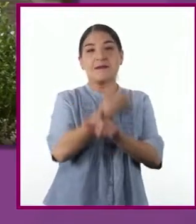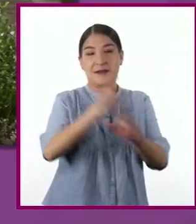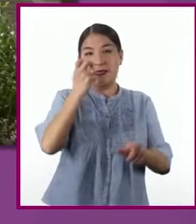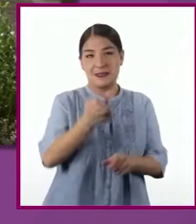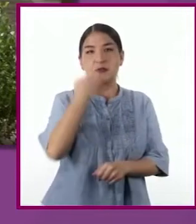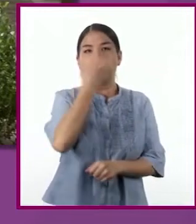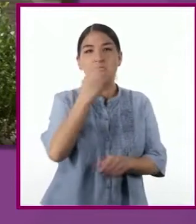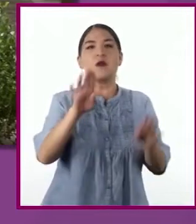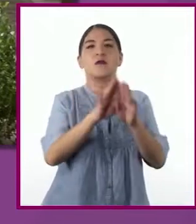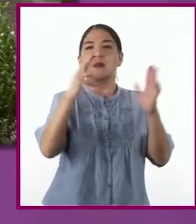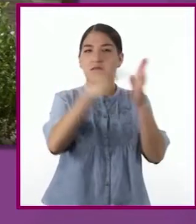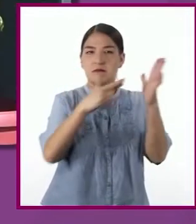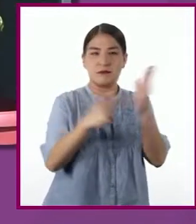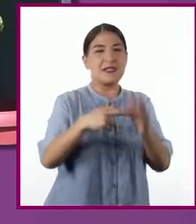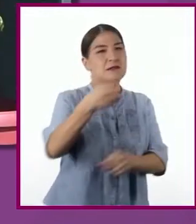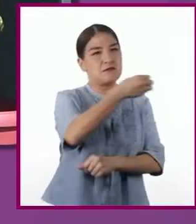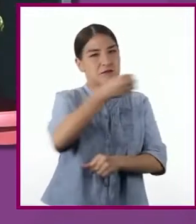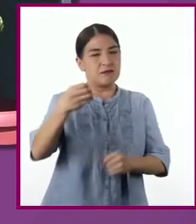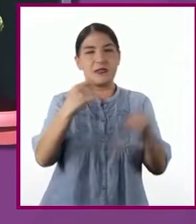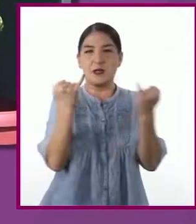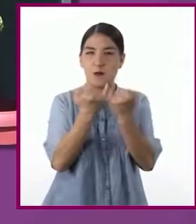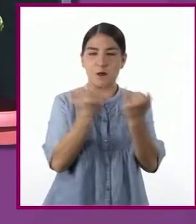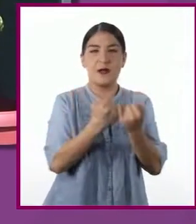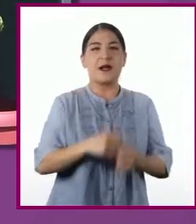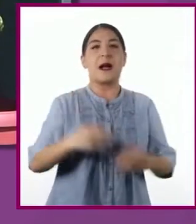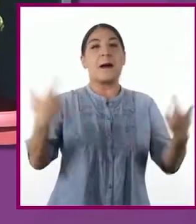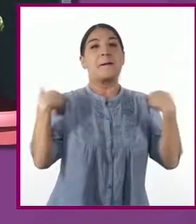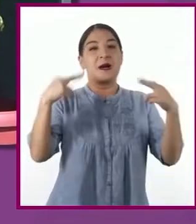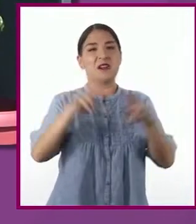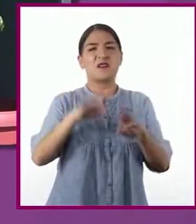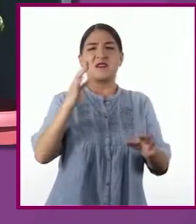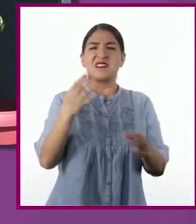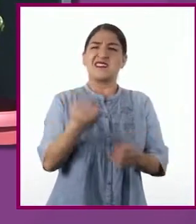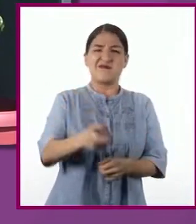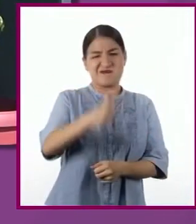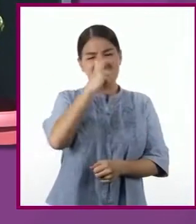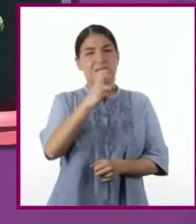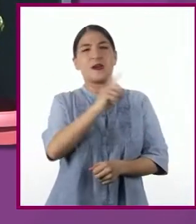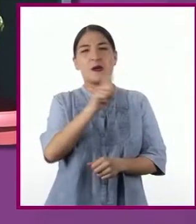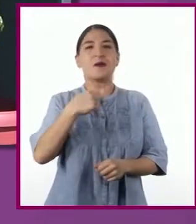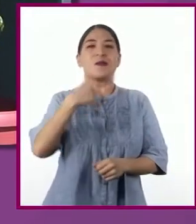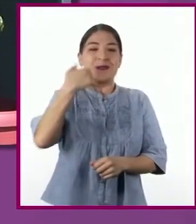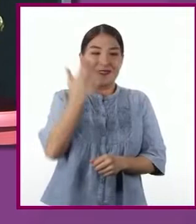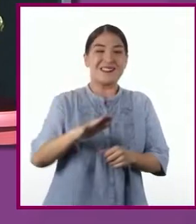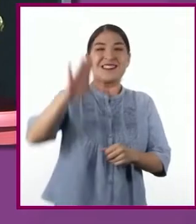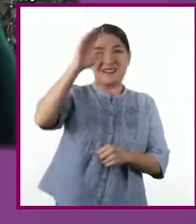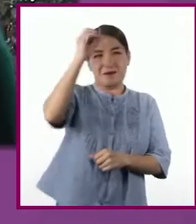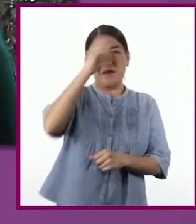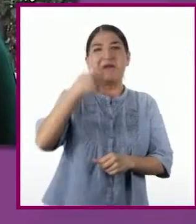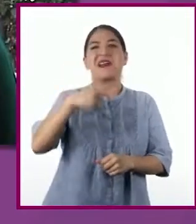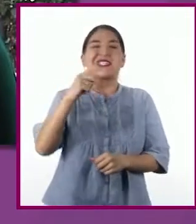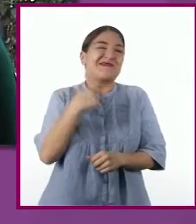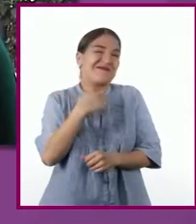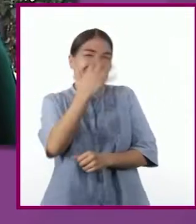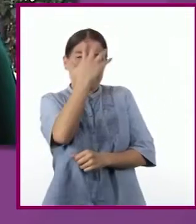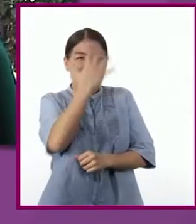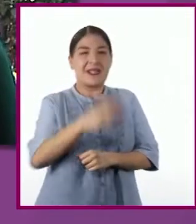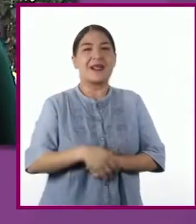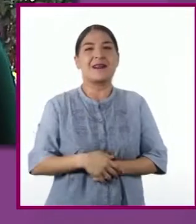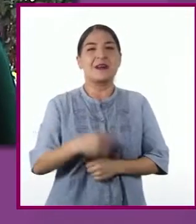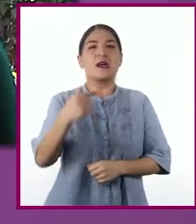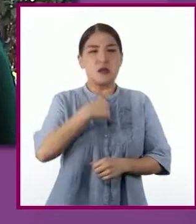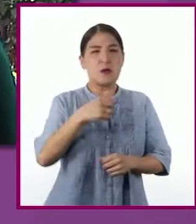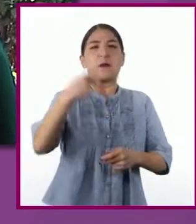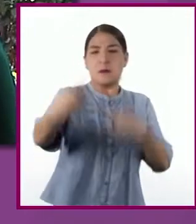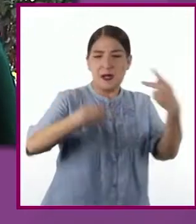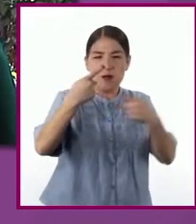que las reglas se apliquen por igual. Que los maestros no sean tan estrictos. Yo quiero opinar, pero no me atrevo. Que nos pregunten qué queremos